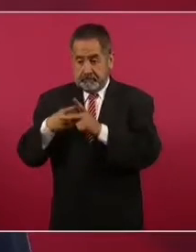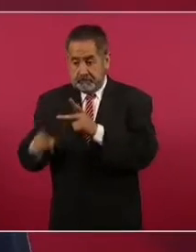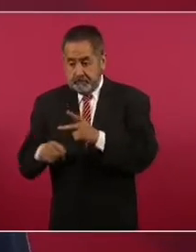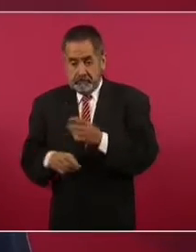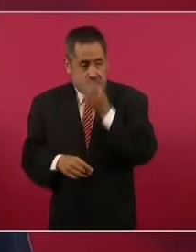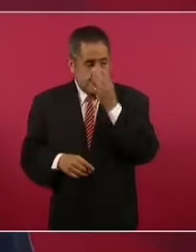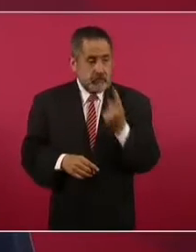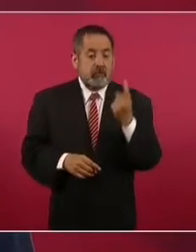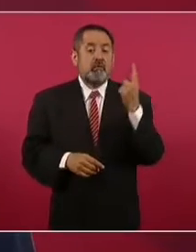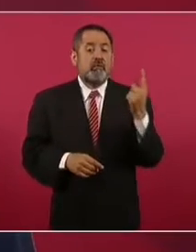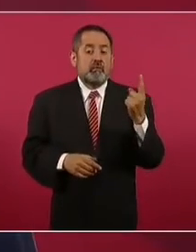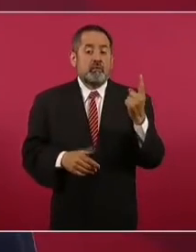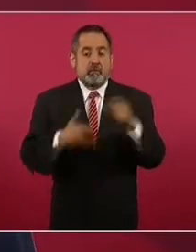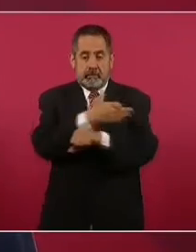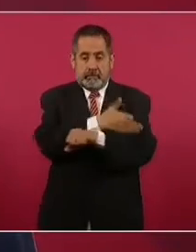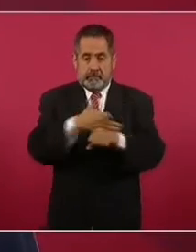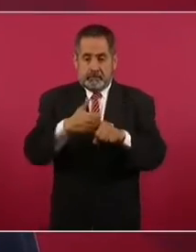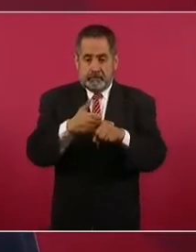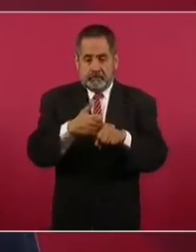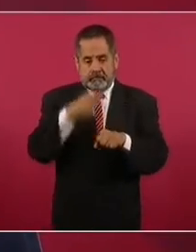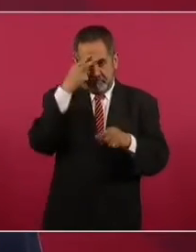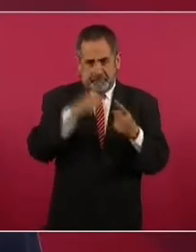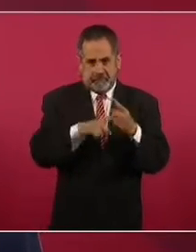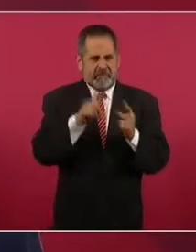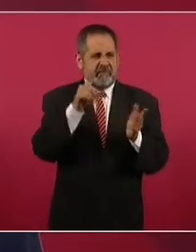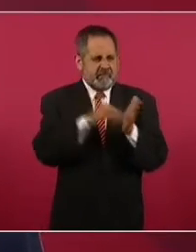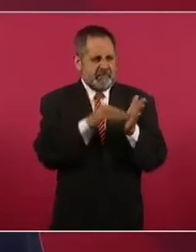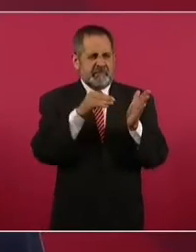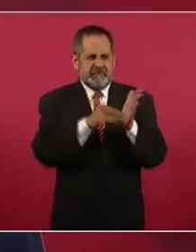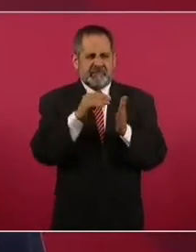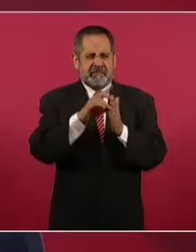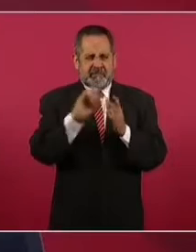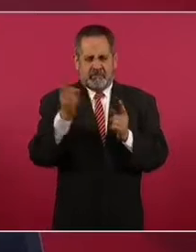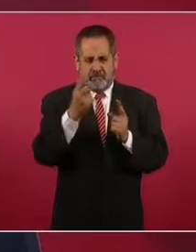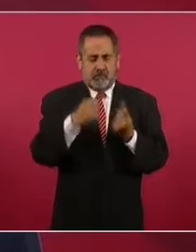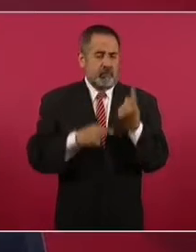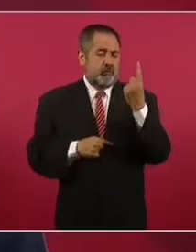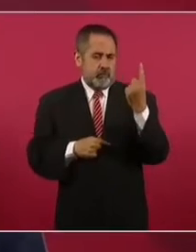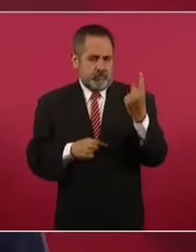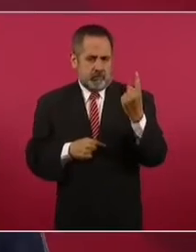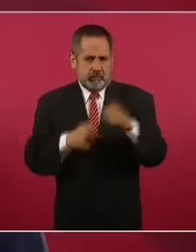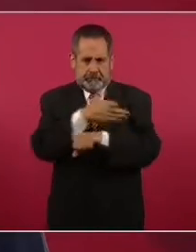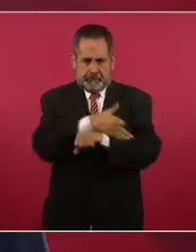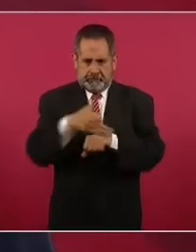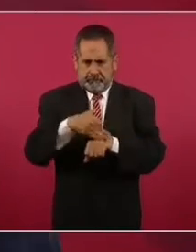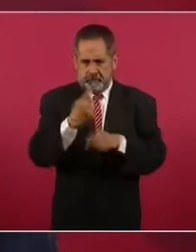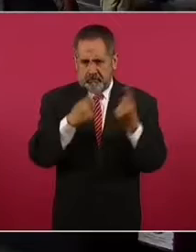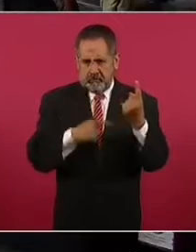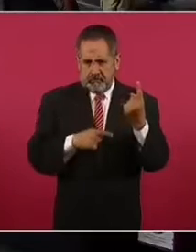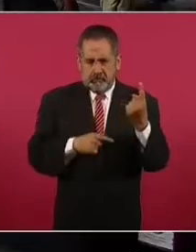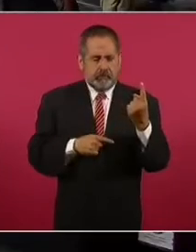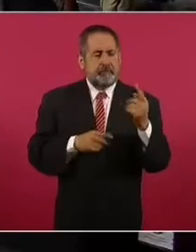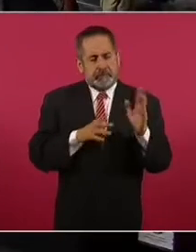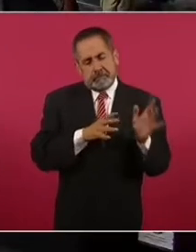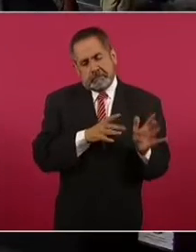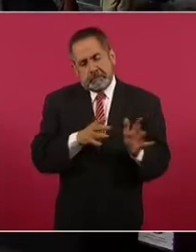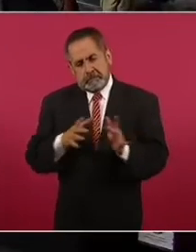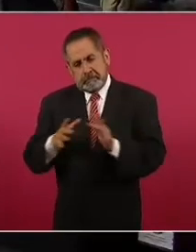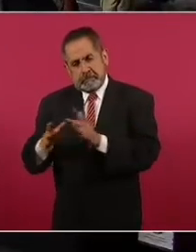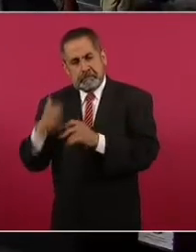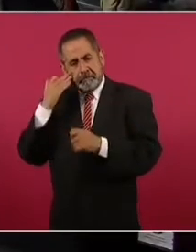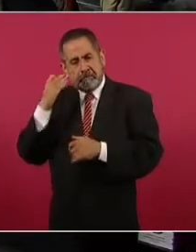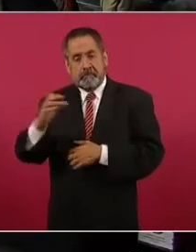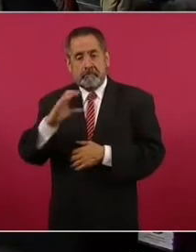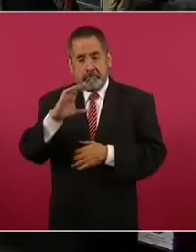una sola familia mexicana con más de $1,000 millones de capital. Cuando